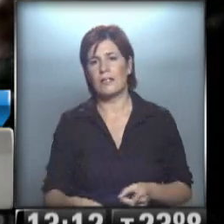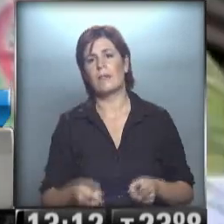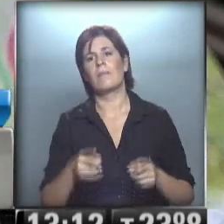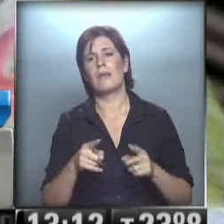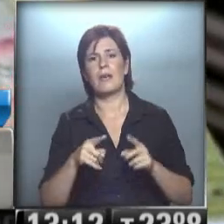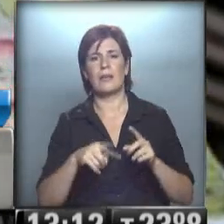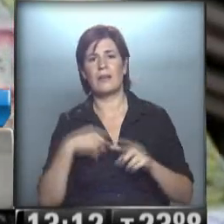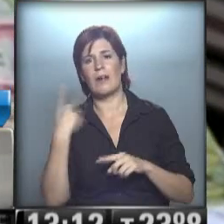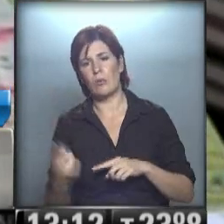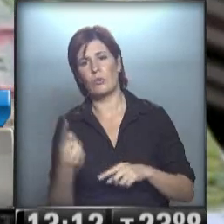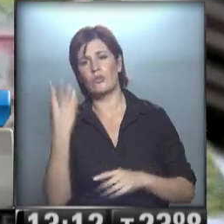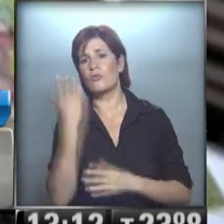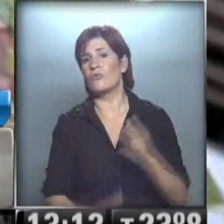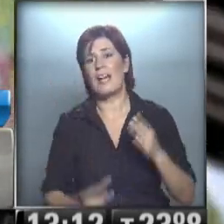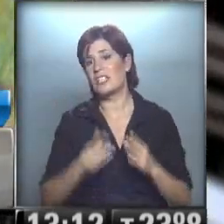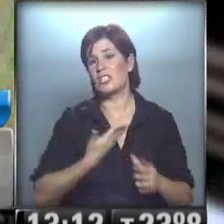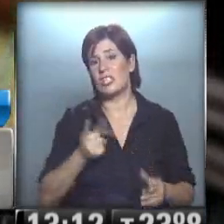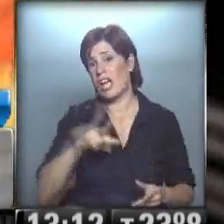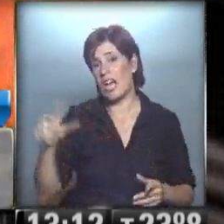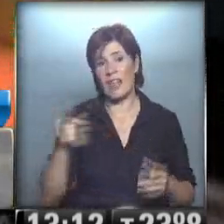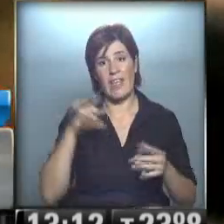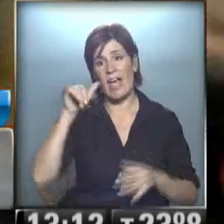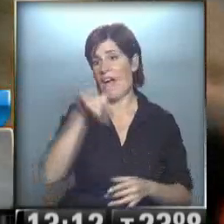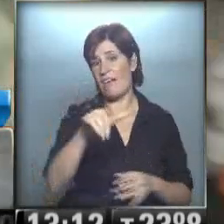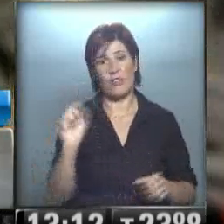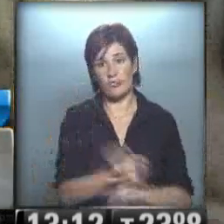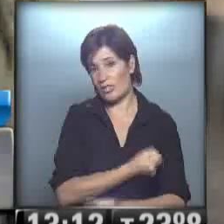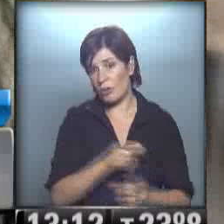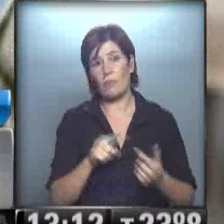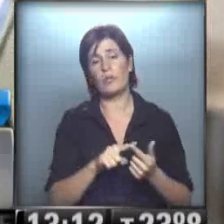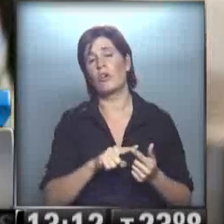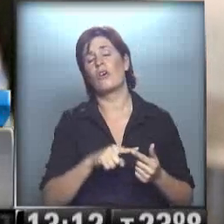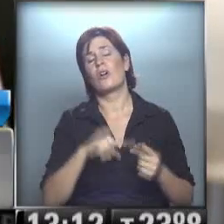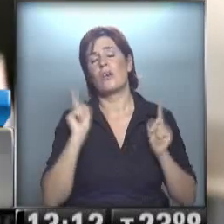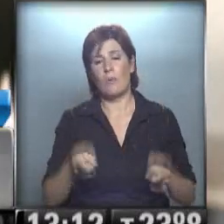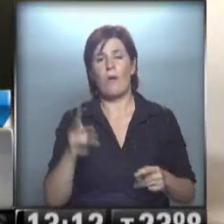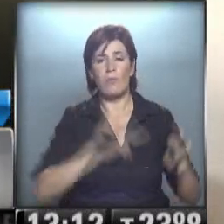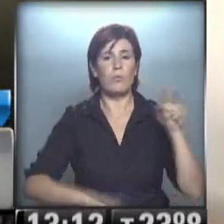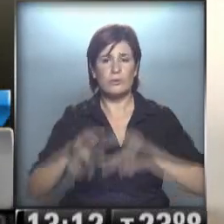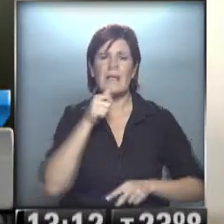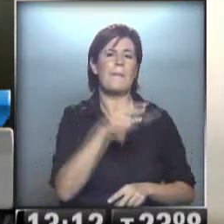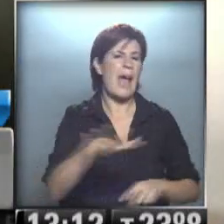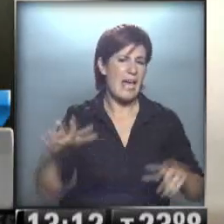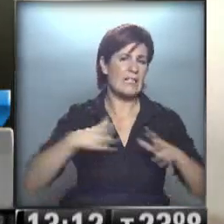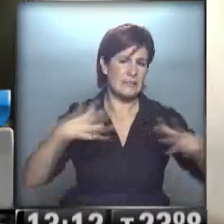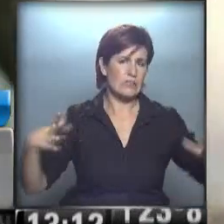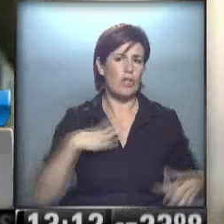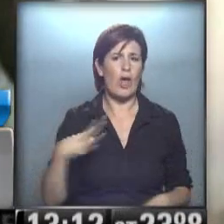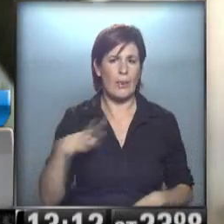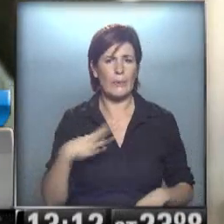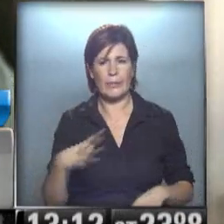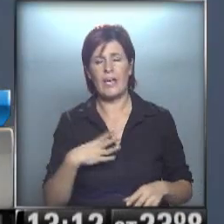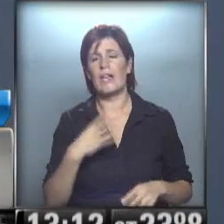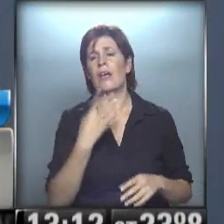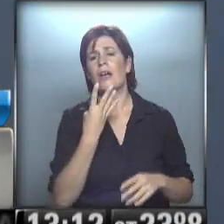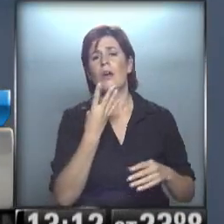eventual falla técnica Los investigadores ordenaron ampliar el rastrillaje del avión en aguas abiertas actualmente son unos 40 barcos